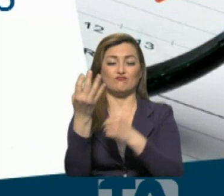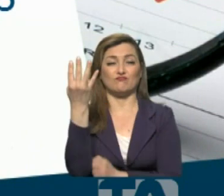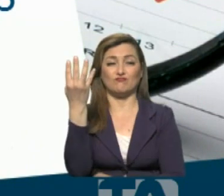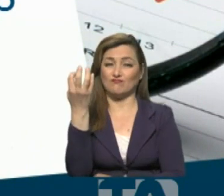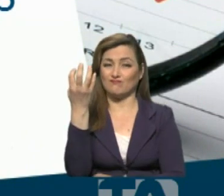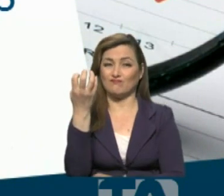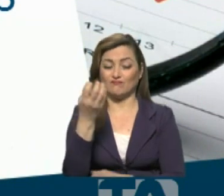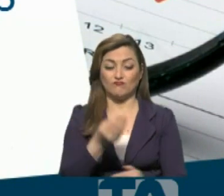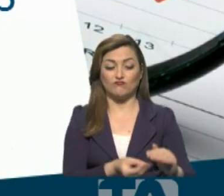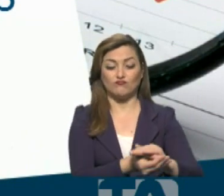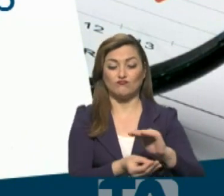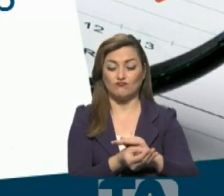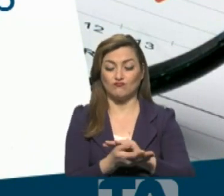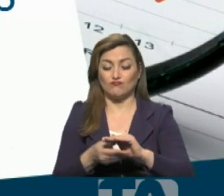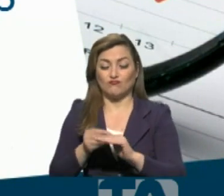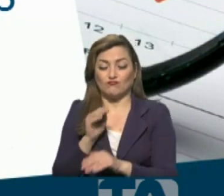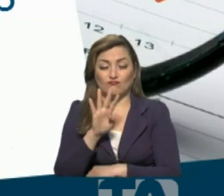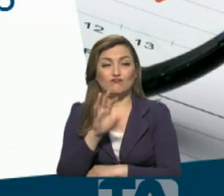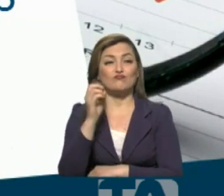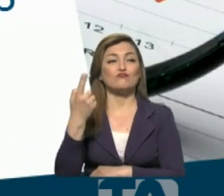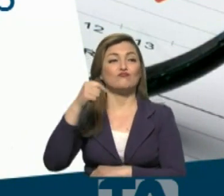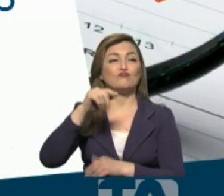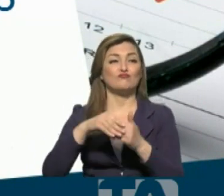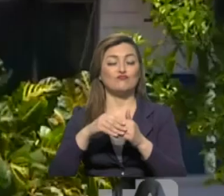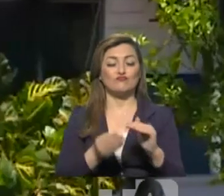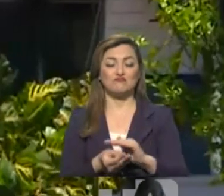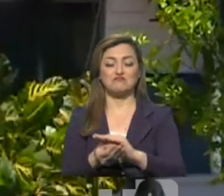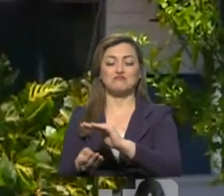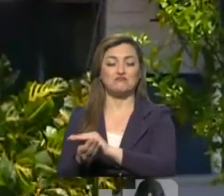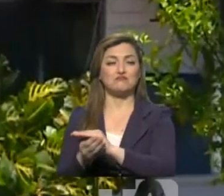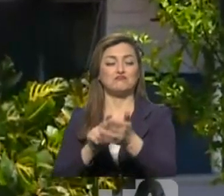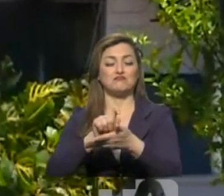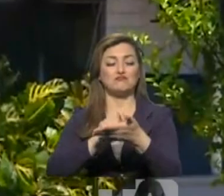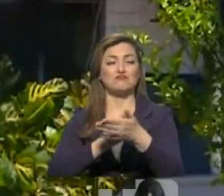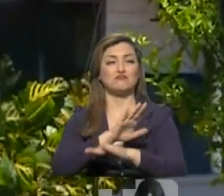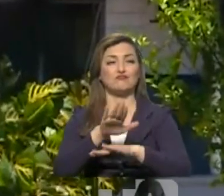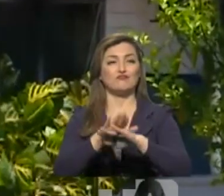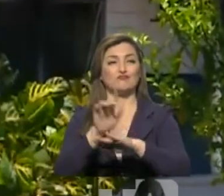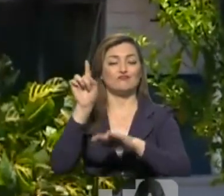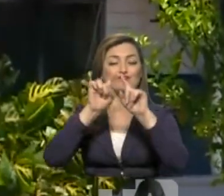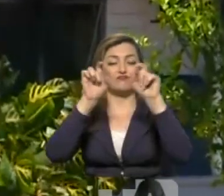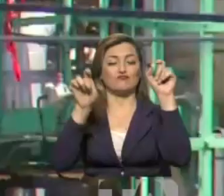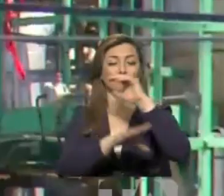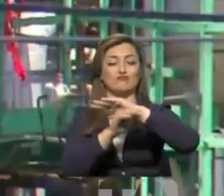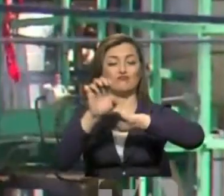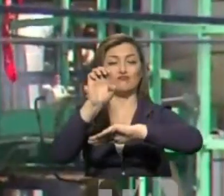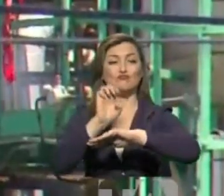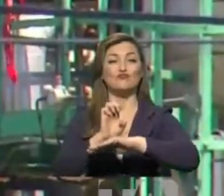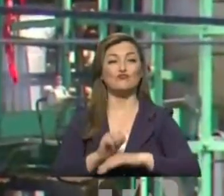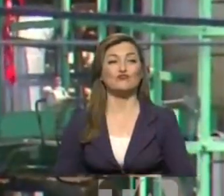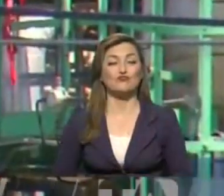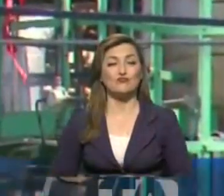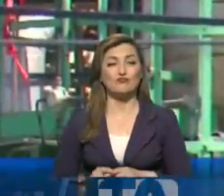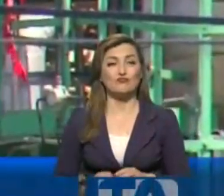repartición y recepción de no menos de 40 millones de dólares en coimas por contratos relacionados con Petroecuador. Dentro